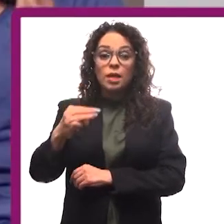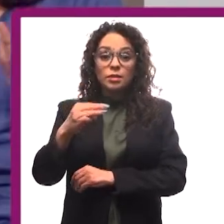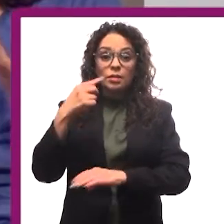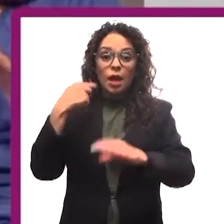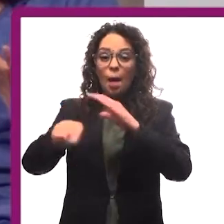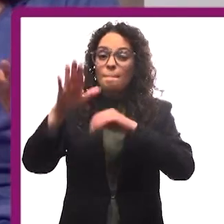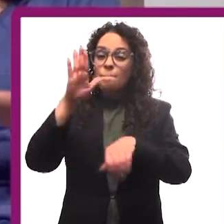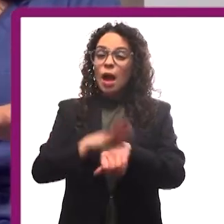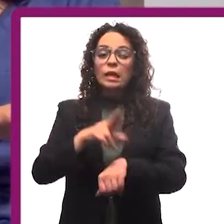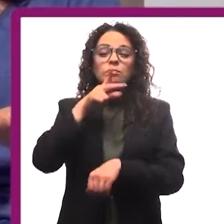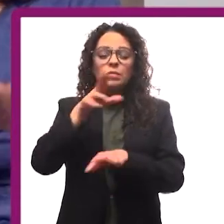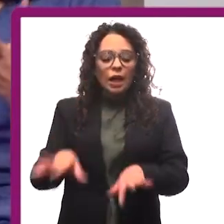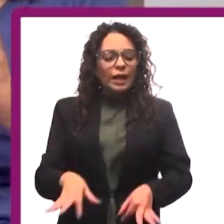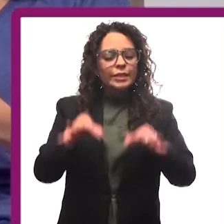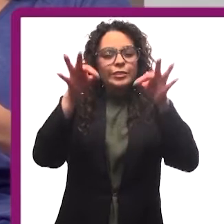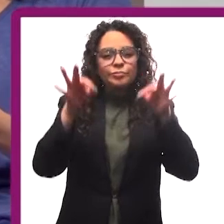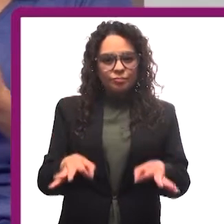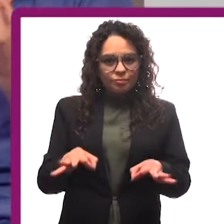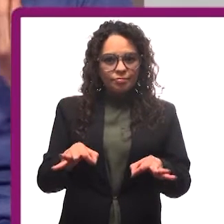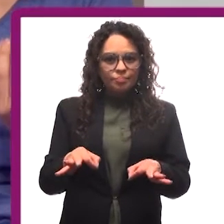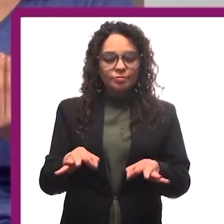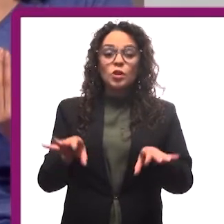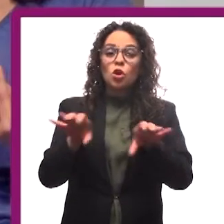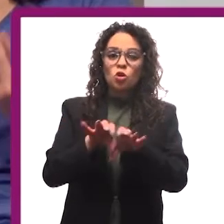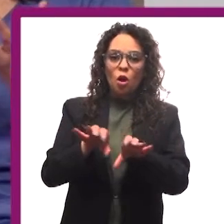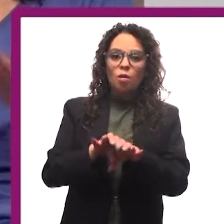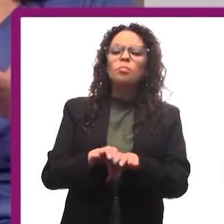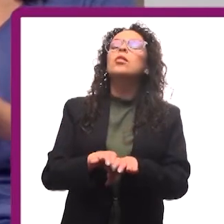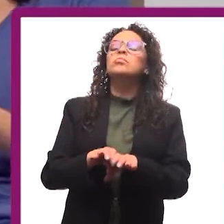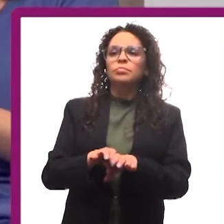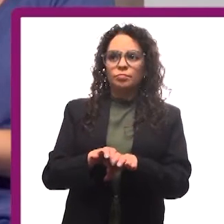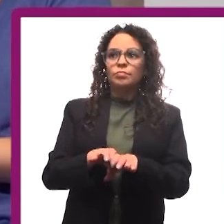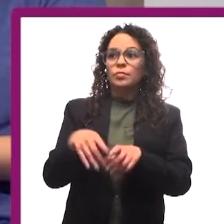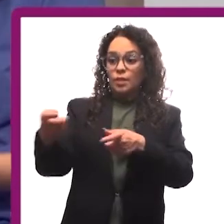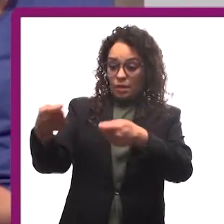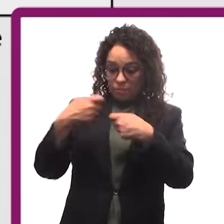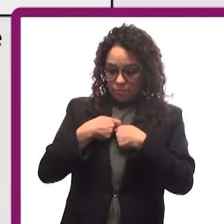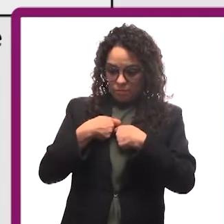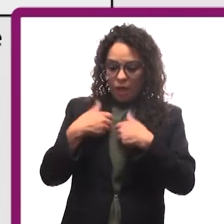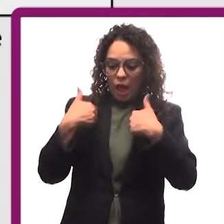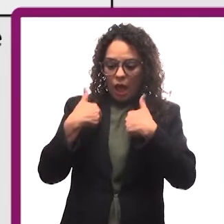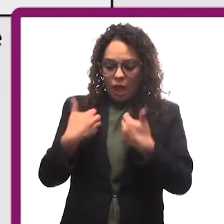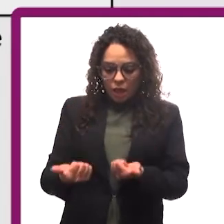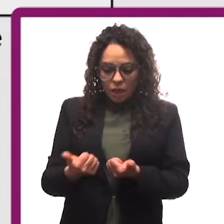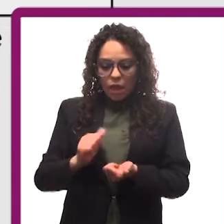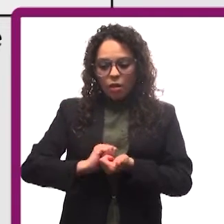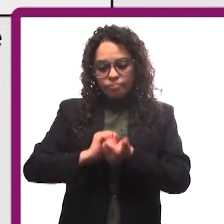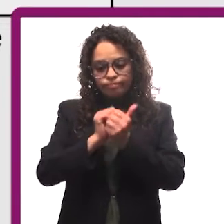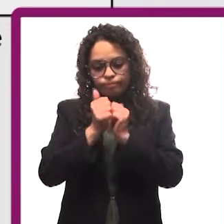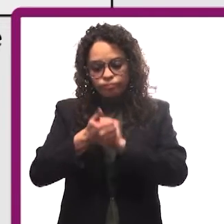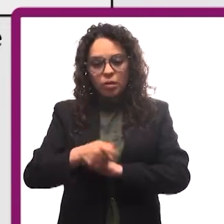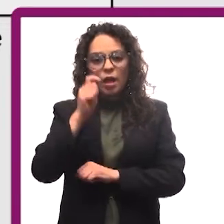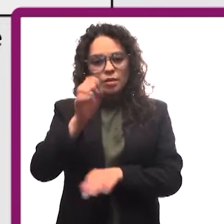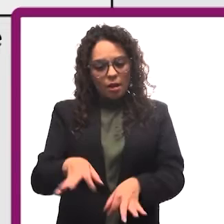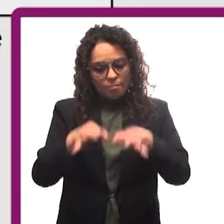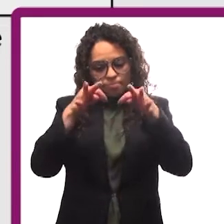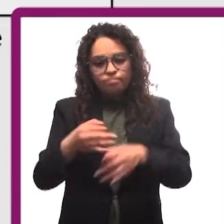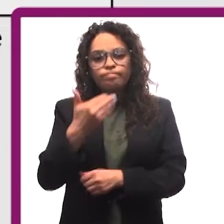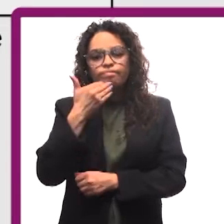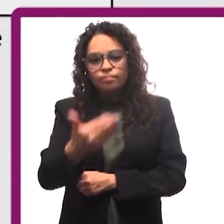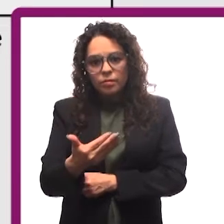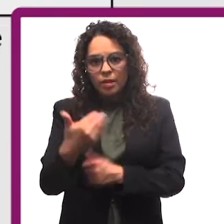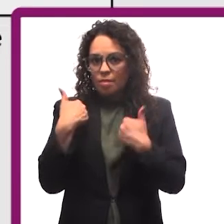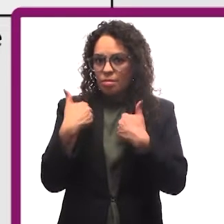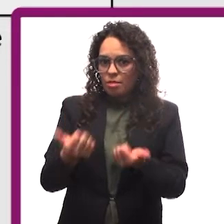con la mayor eficacia posible, o sea, que se reciba y se interprete de manera correcta. Entonces primero tenemos al emisor.